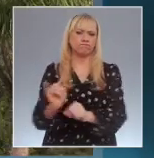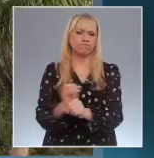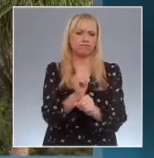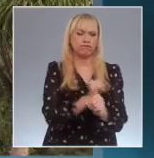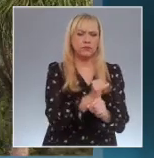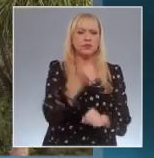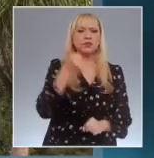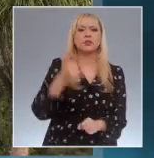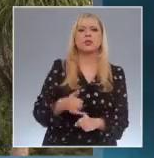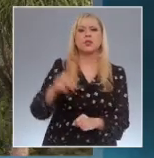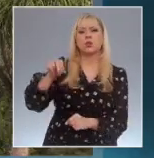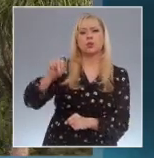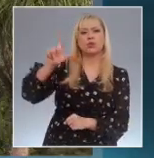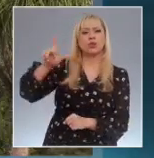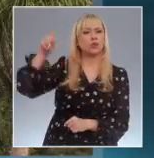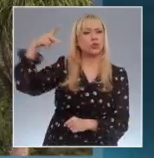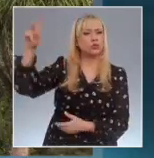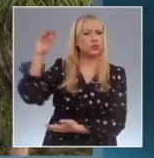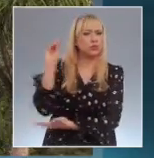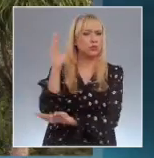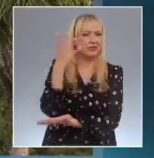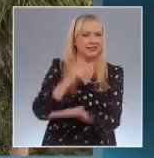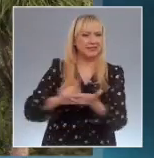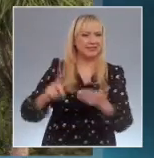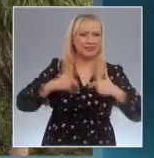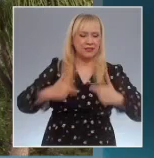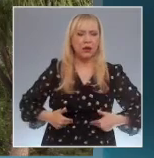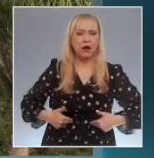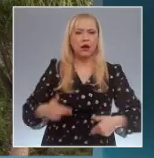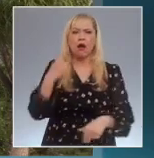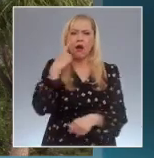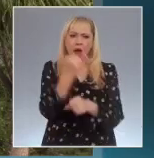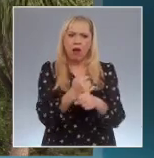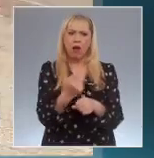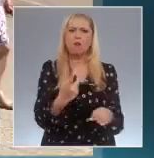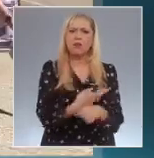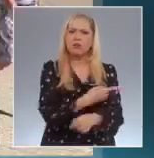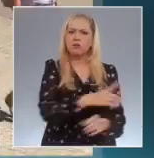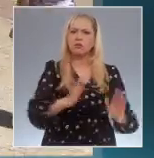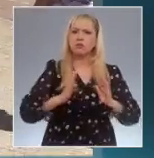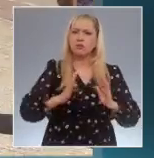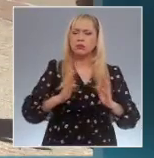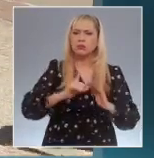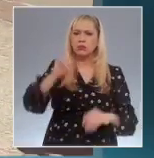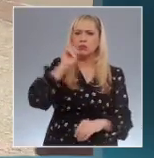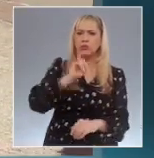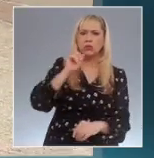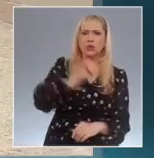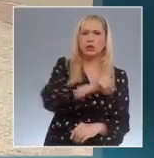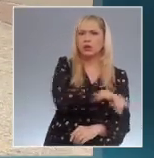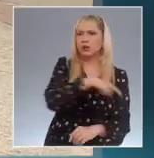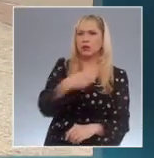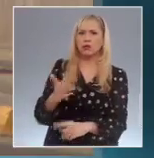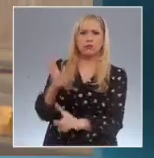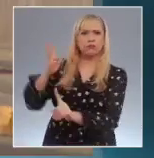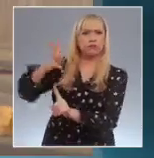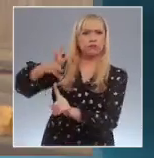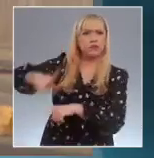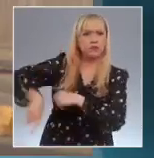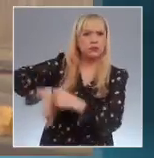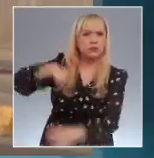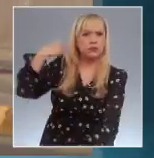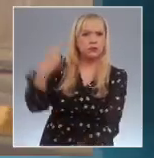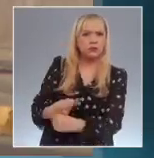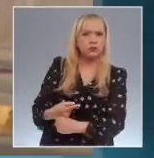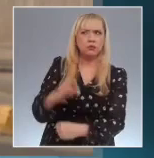denuncia en contra de militares por el presunto sometimiento de una mujer a tortura sexual, hechos ocurridos el pasado agosto. Para